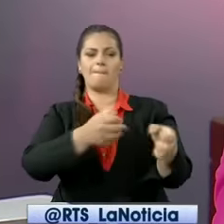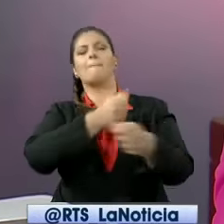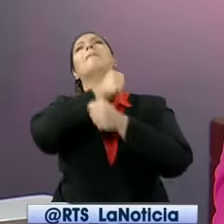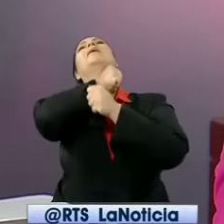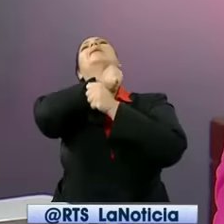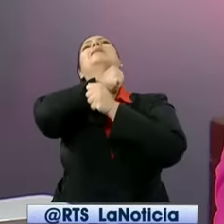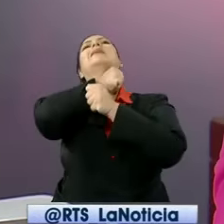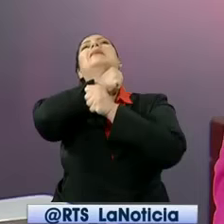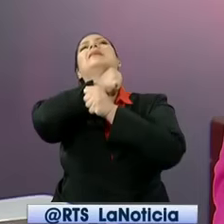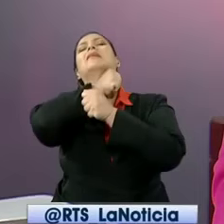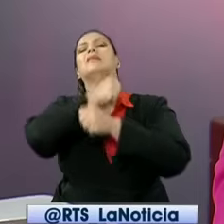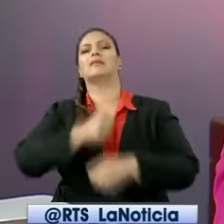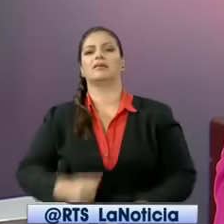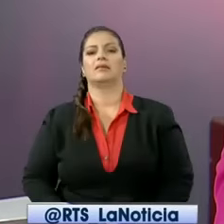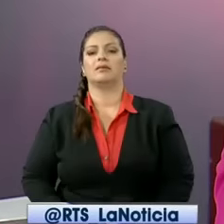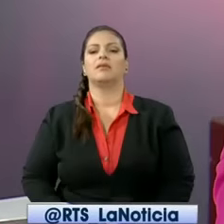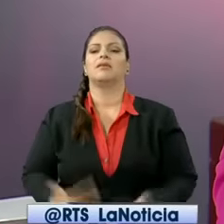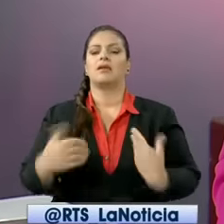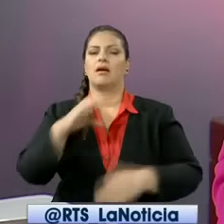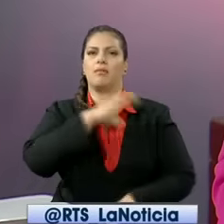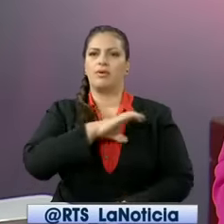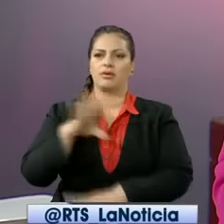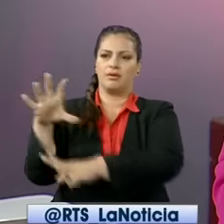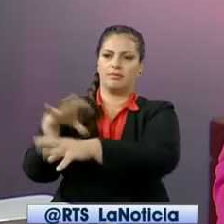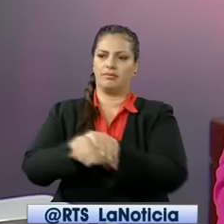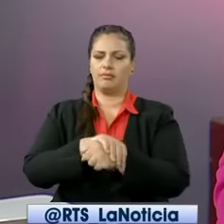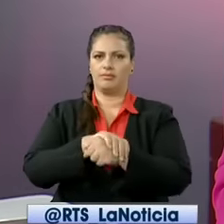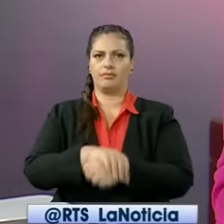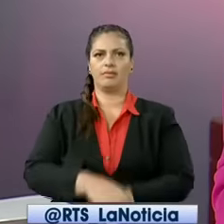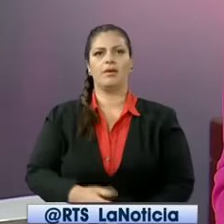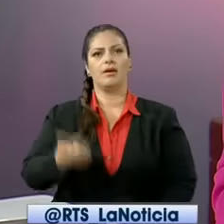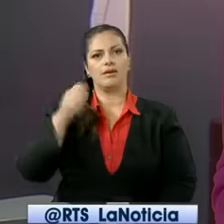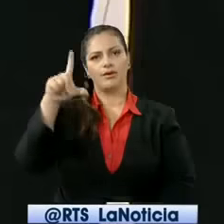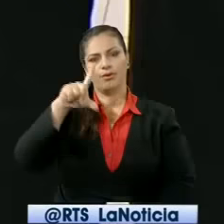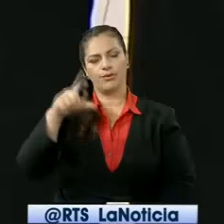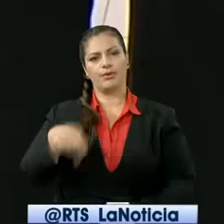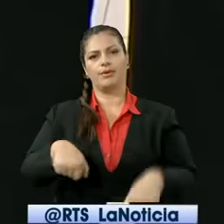de este lunes en un sector del norte de Guayaquil.